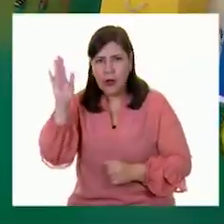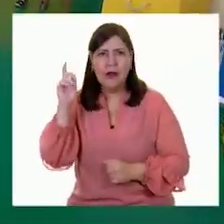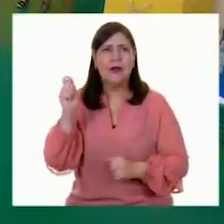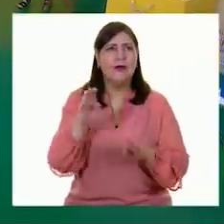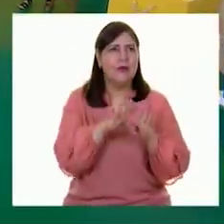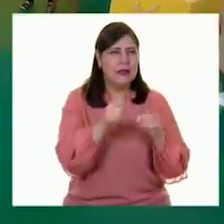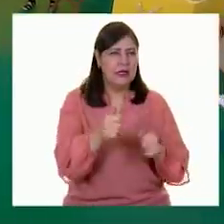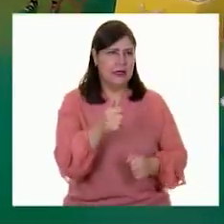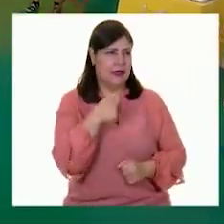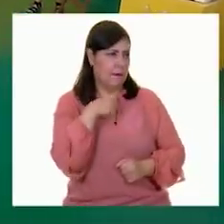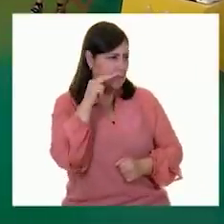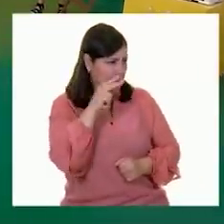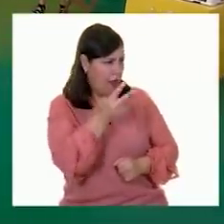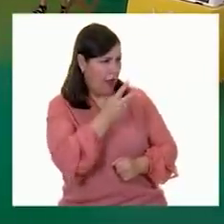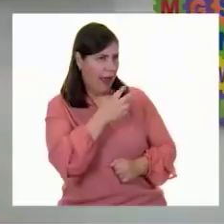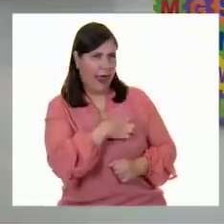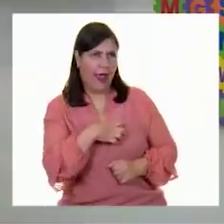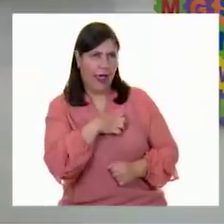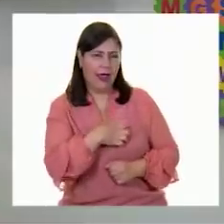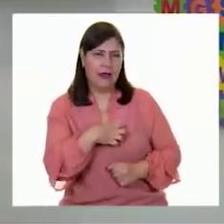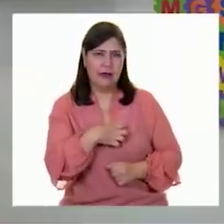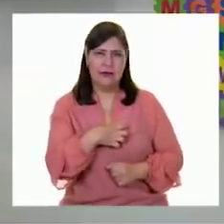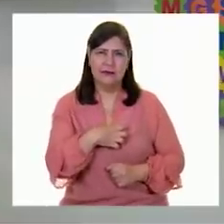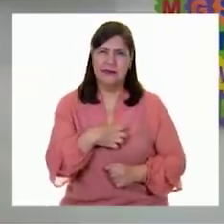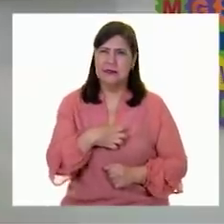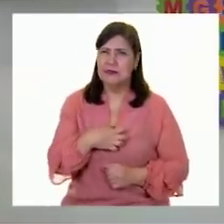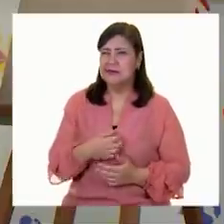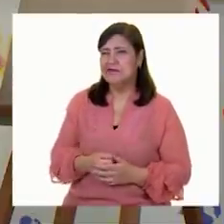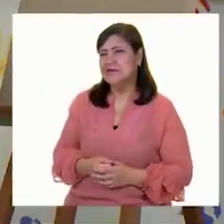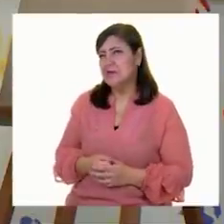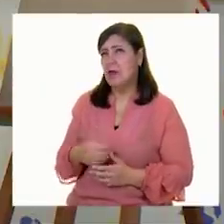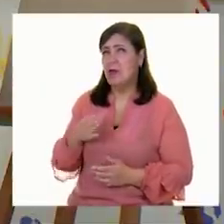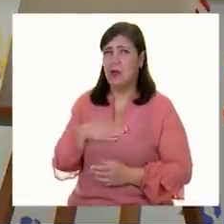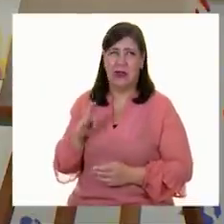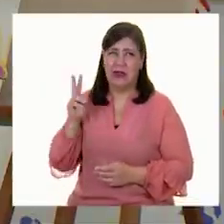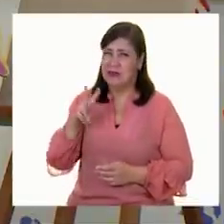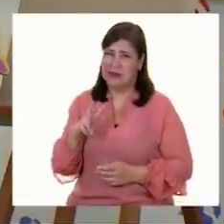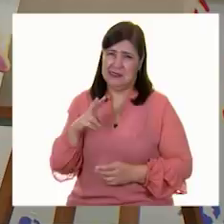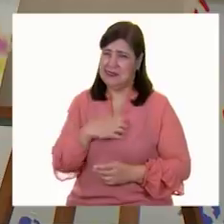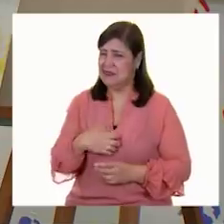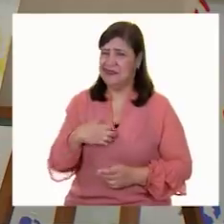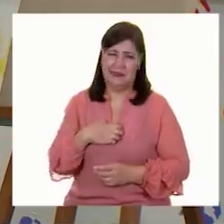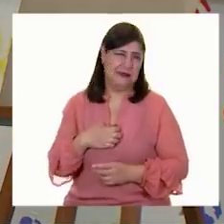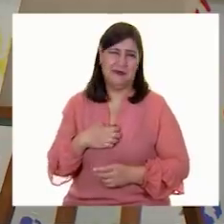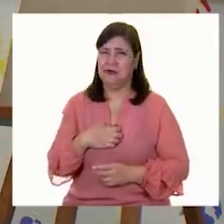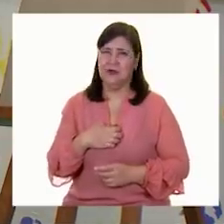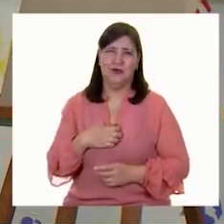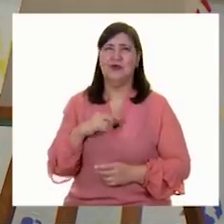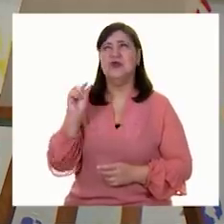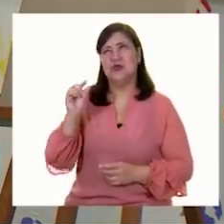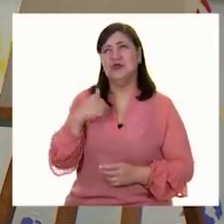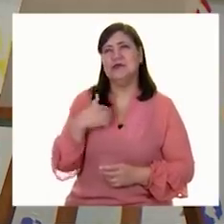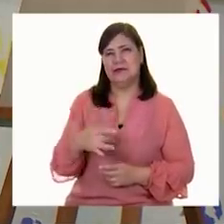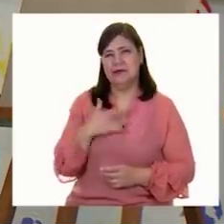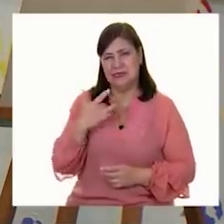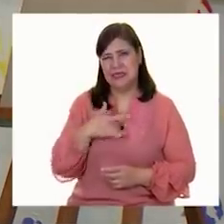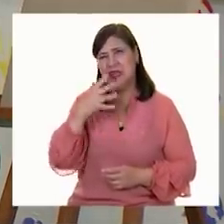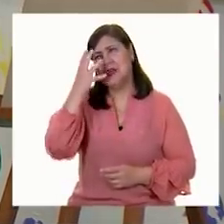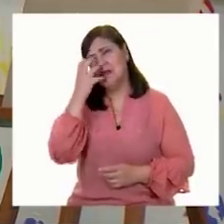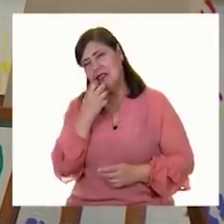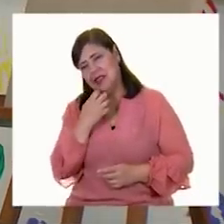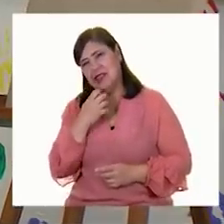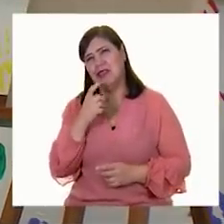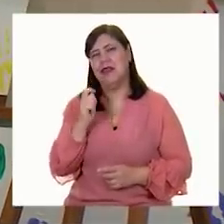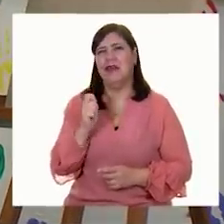estás? Veo que estás muy alegre. Bueno, la verdad no tanto. Estoy más bien triste,